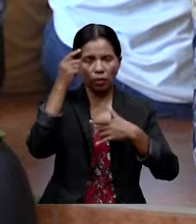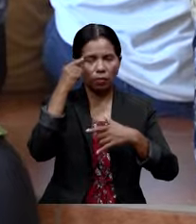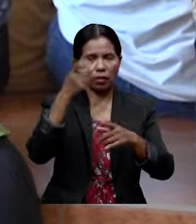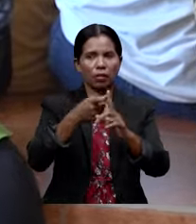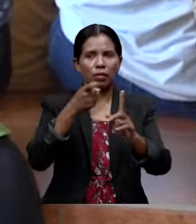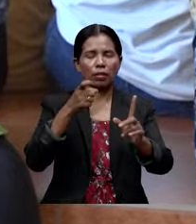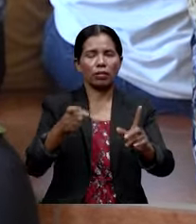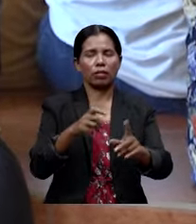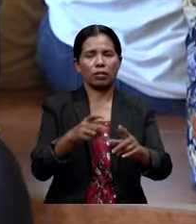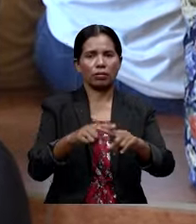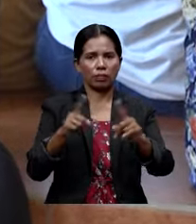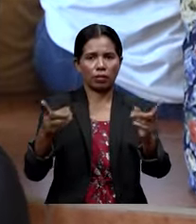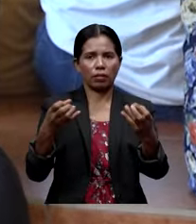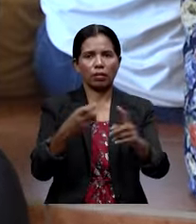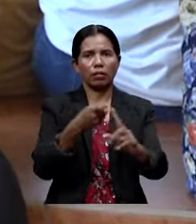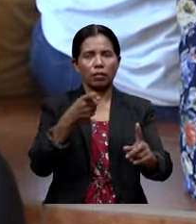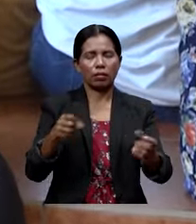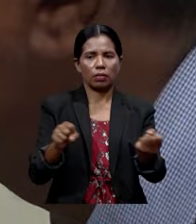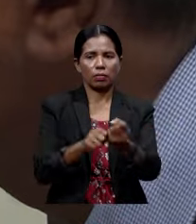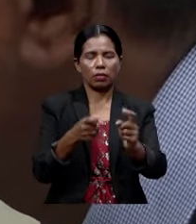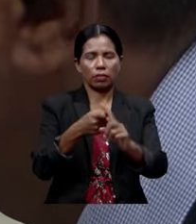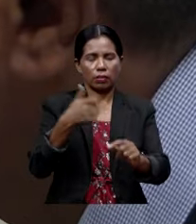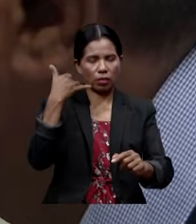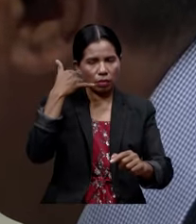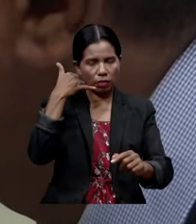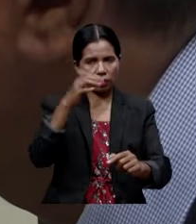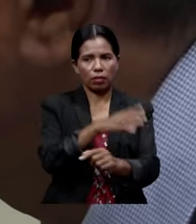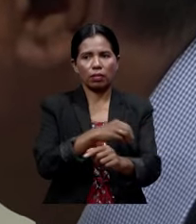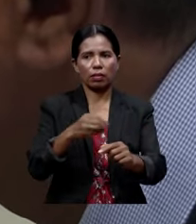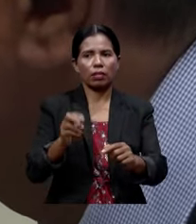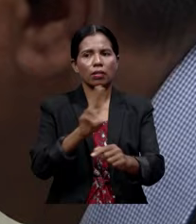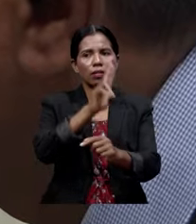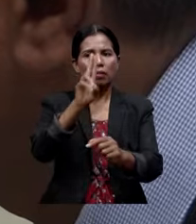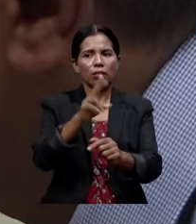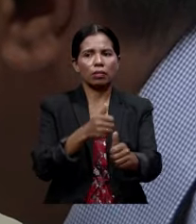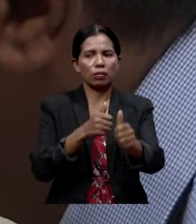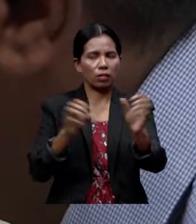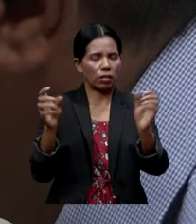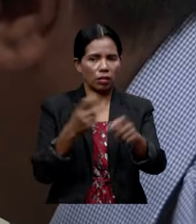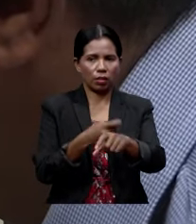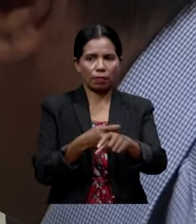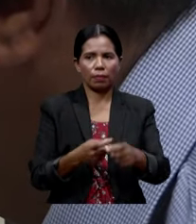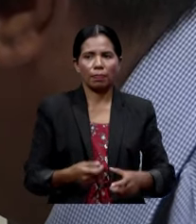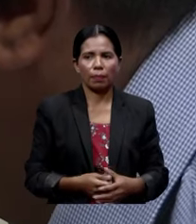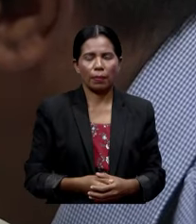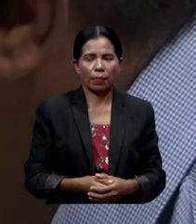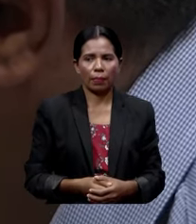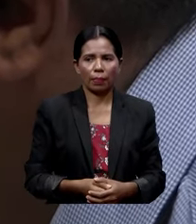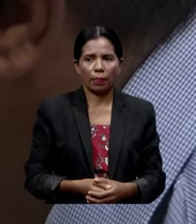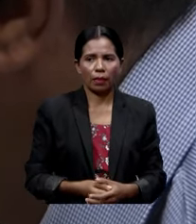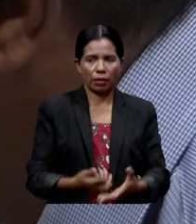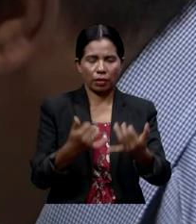o fator oi-oin, e o Liu contribui o telemóvel Android, né, be usa a tua tempo. Agora, dá uma